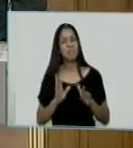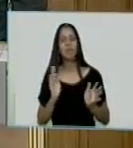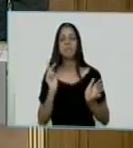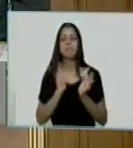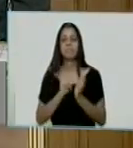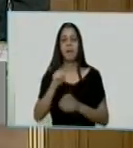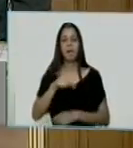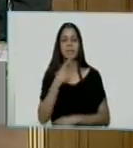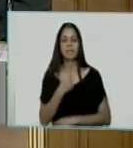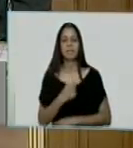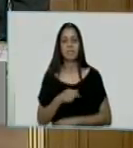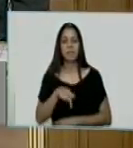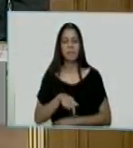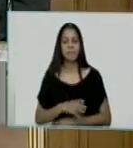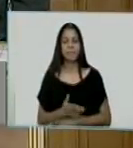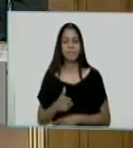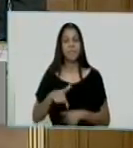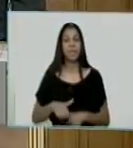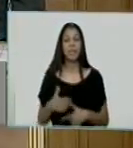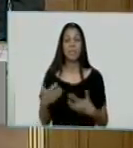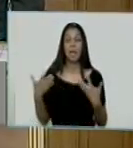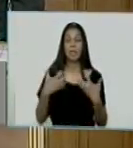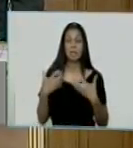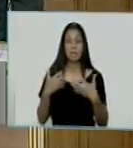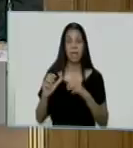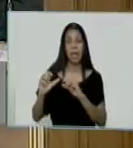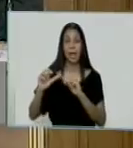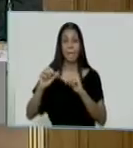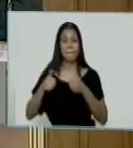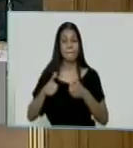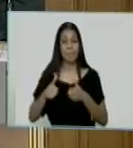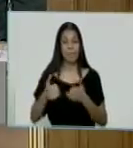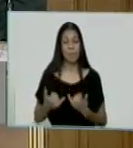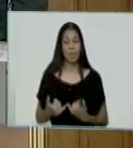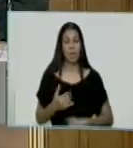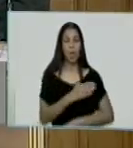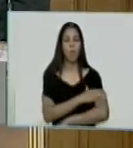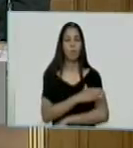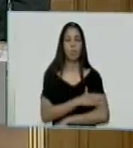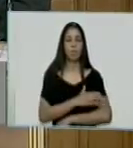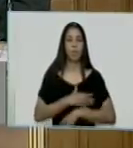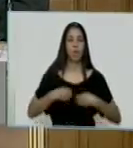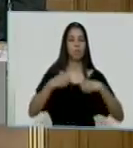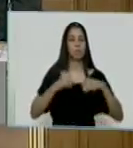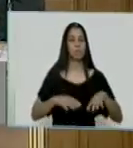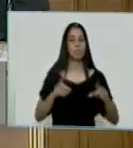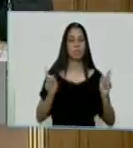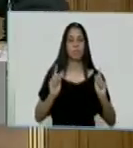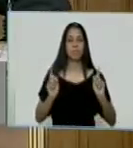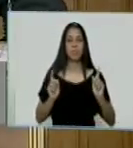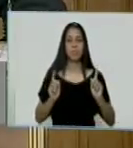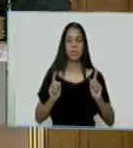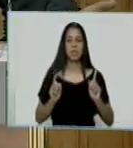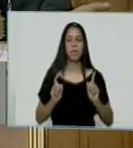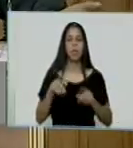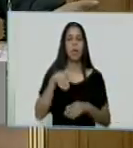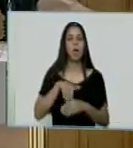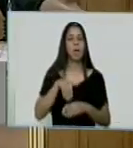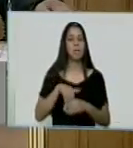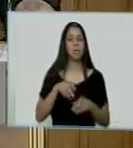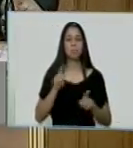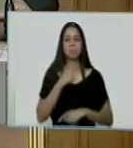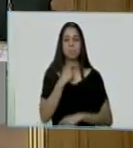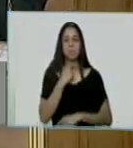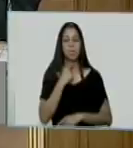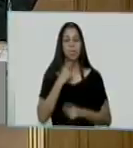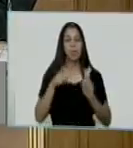acá, que esta batalla apenas está comenzando. La derecha no se va a rendir. Ya no cree en el método electoral, entonces